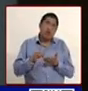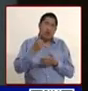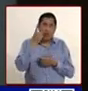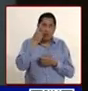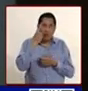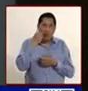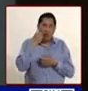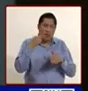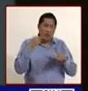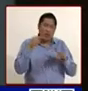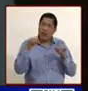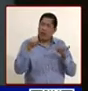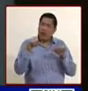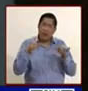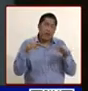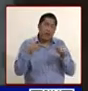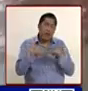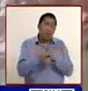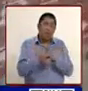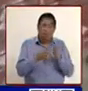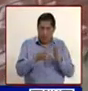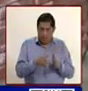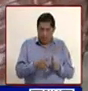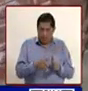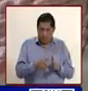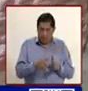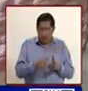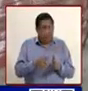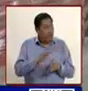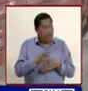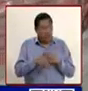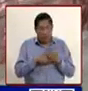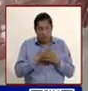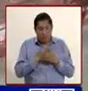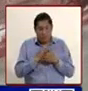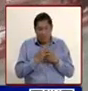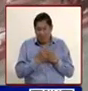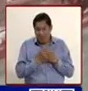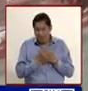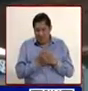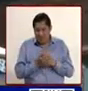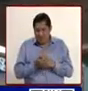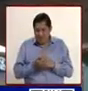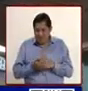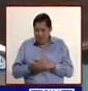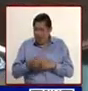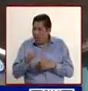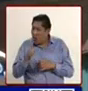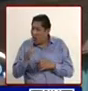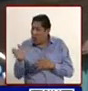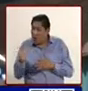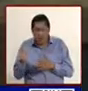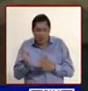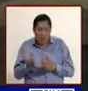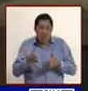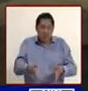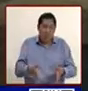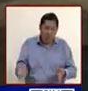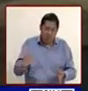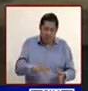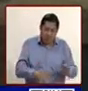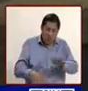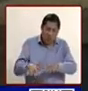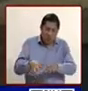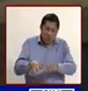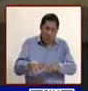conocemos como un asesinato, con toda alevosía, ensañamiento, premeditación. En derecho también se conoce a los